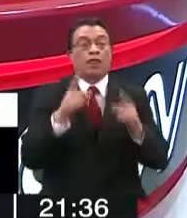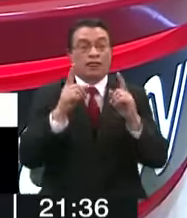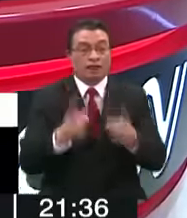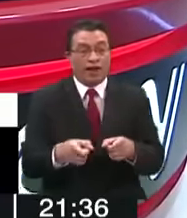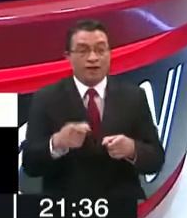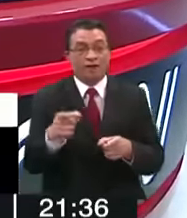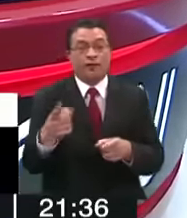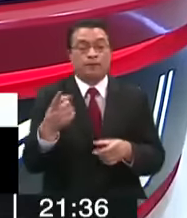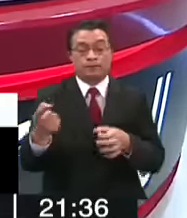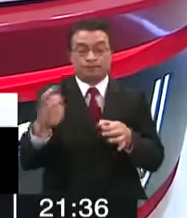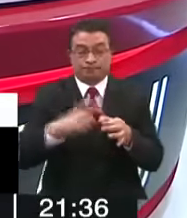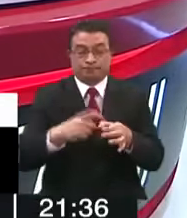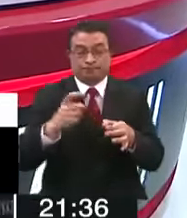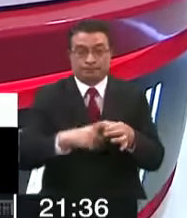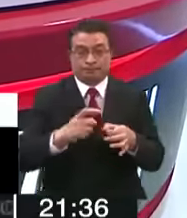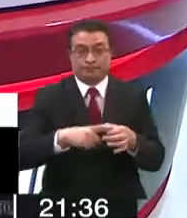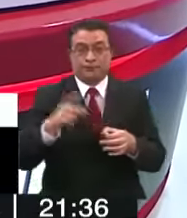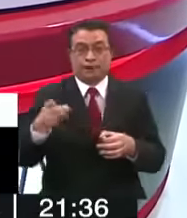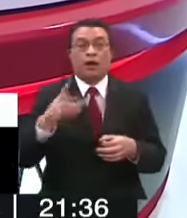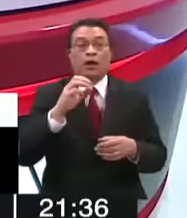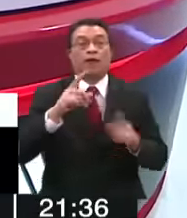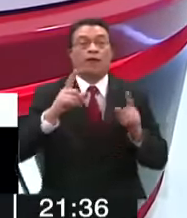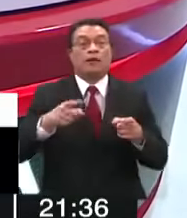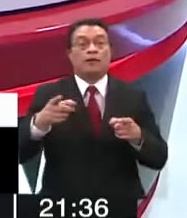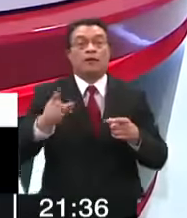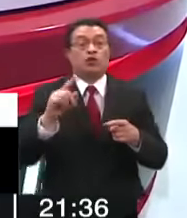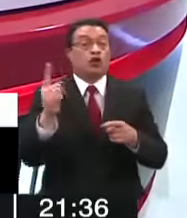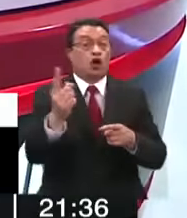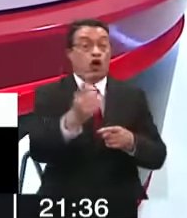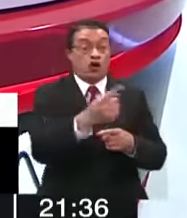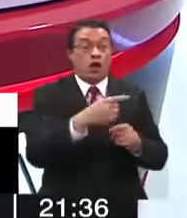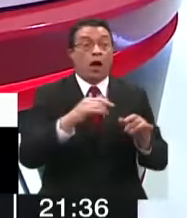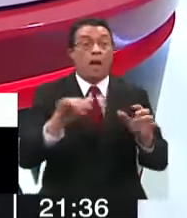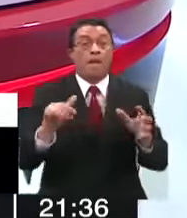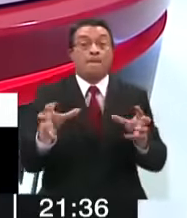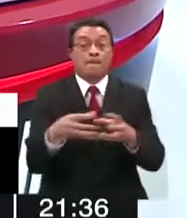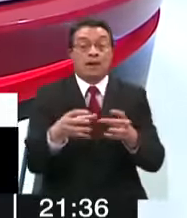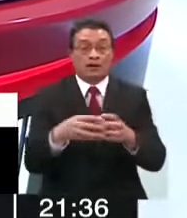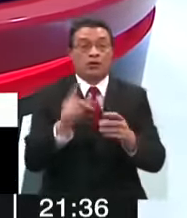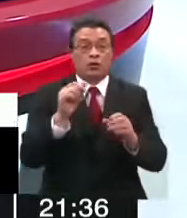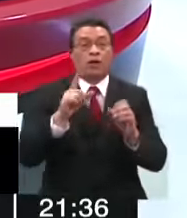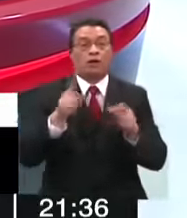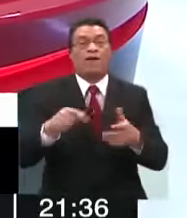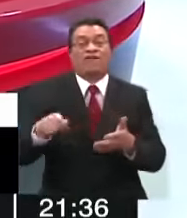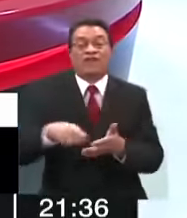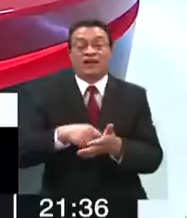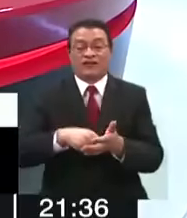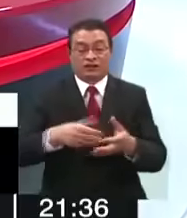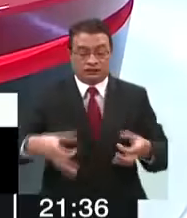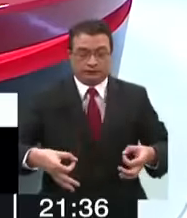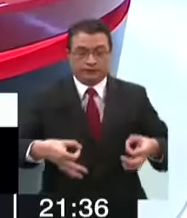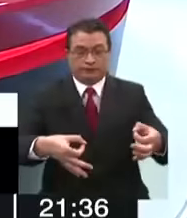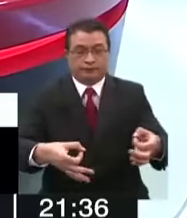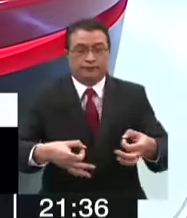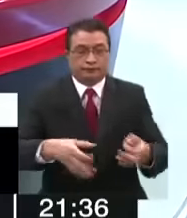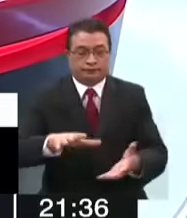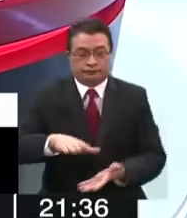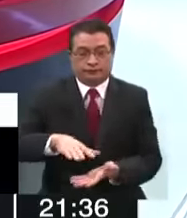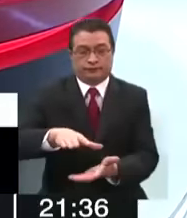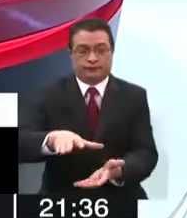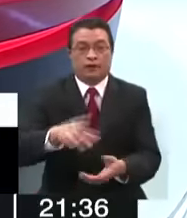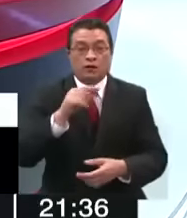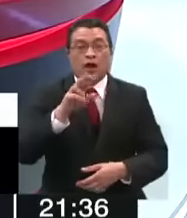requisito para preinscribirse como candidato a parlamentario, lo están usando varios partidos, es una determinada cantidad de fichas. Lo que vimos ahí en la introducción,